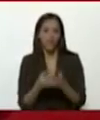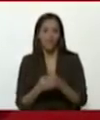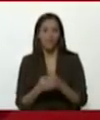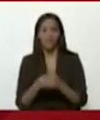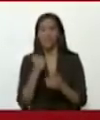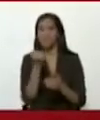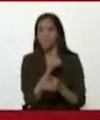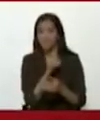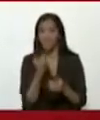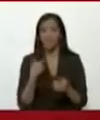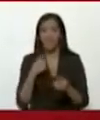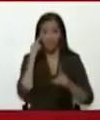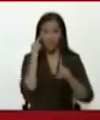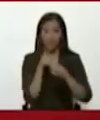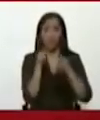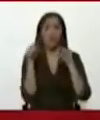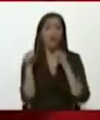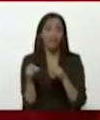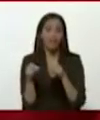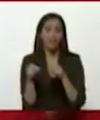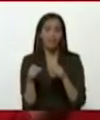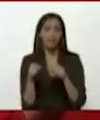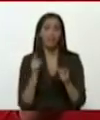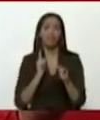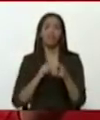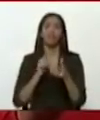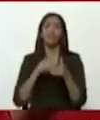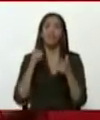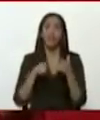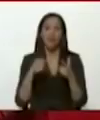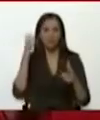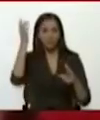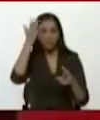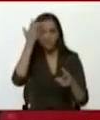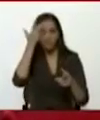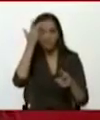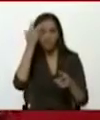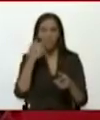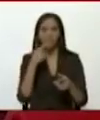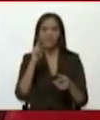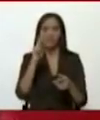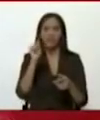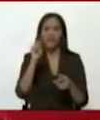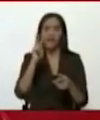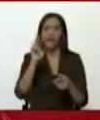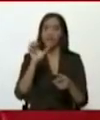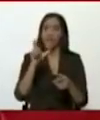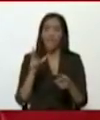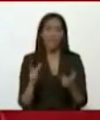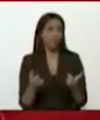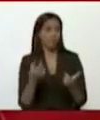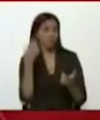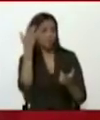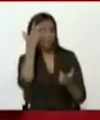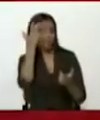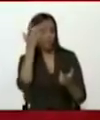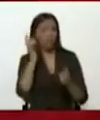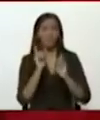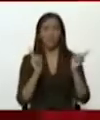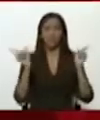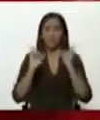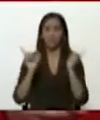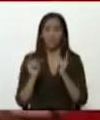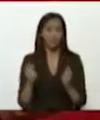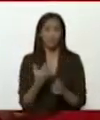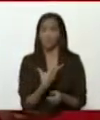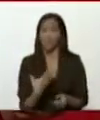objetivo allí. Entonces, no es un montaje, como está diciendo Ravel, no es un montaje, como están diciendo algunos medios de comunicación, que es